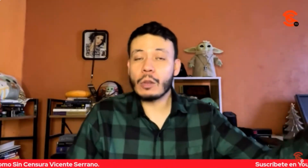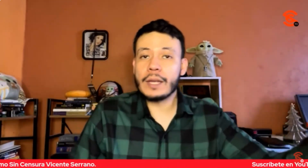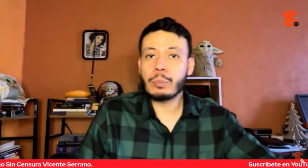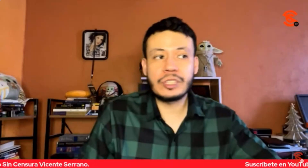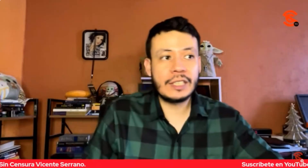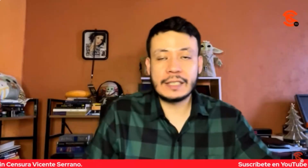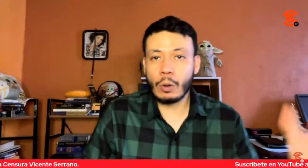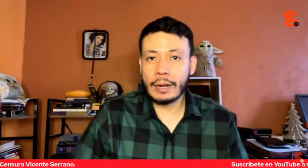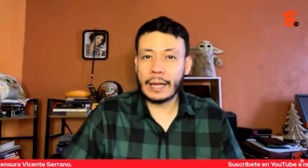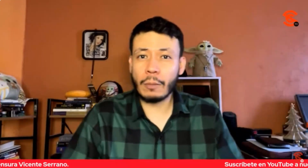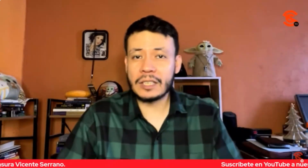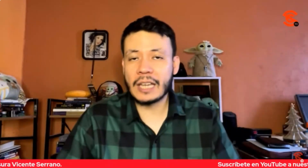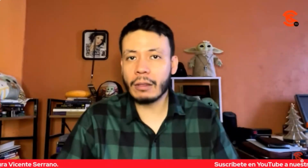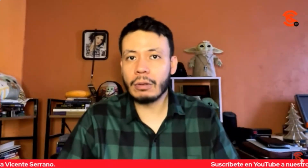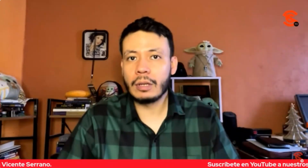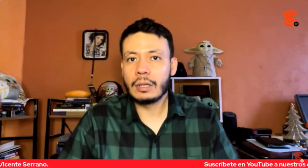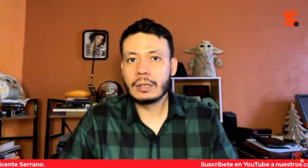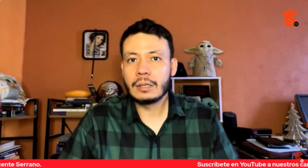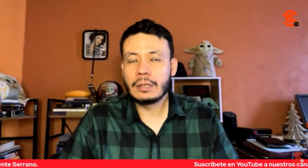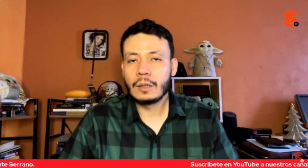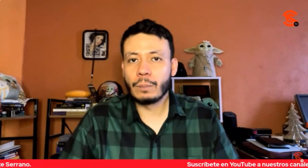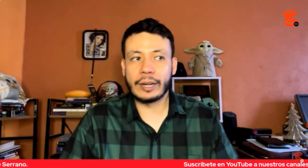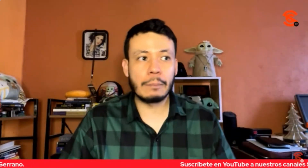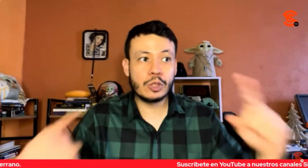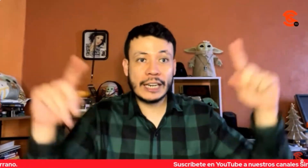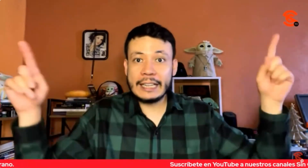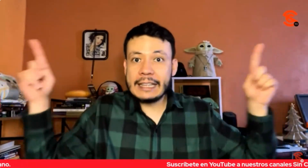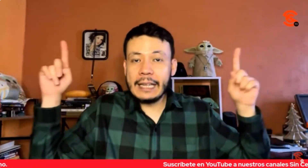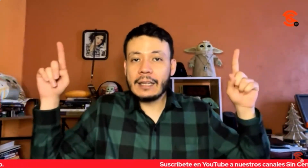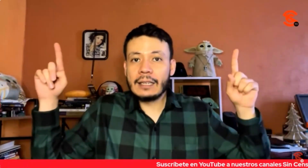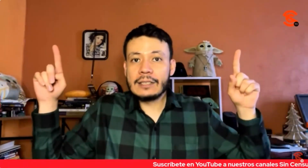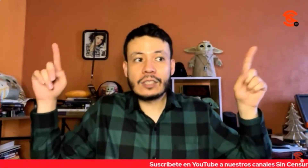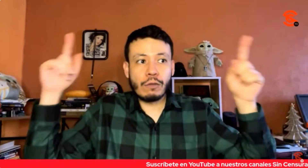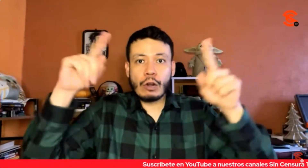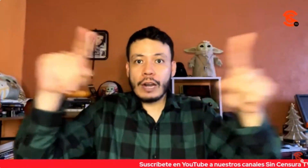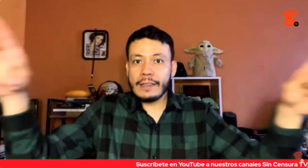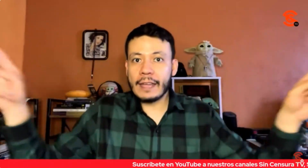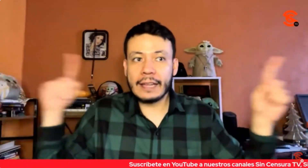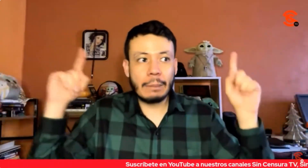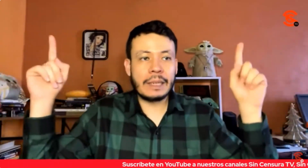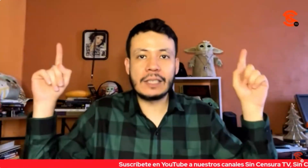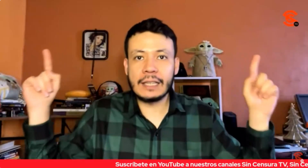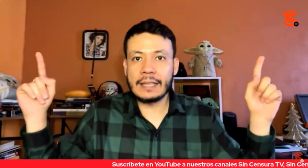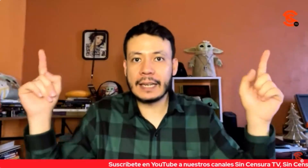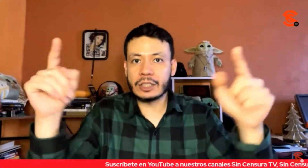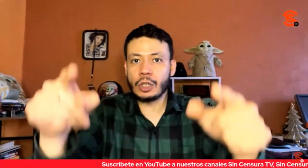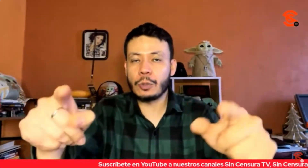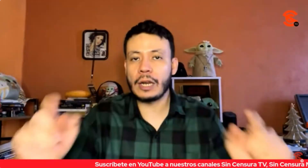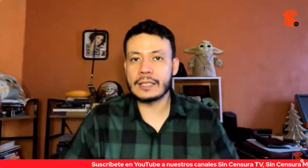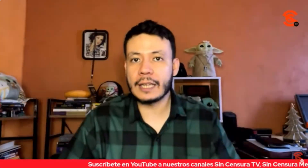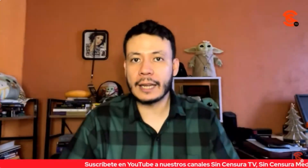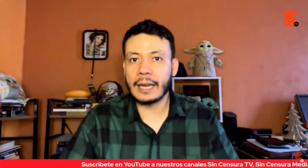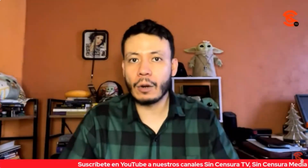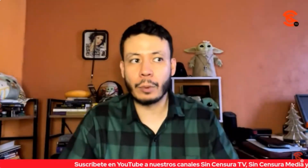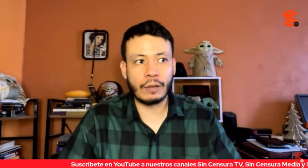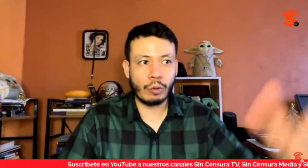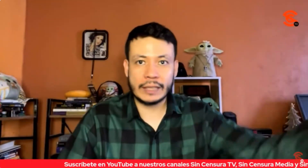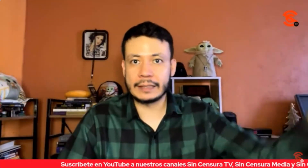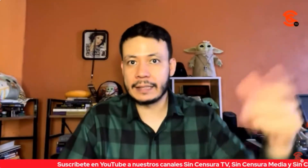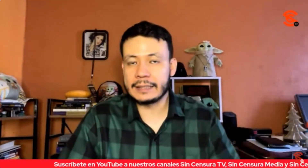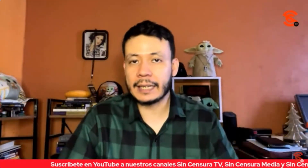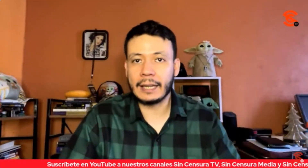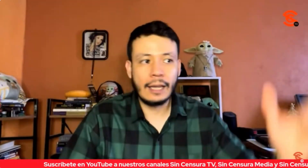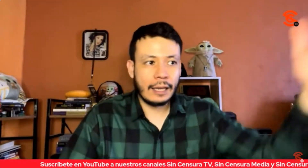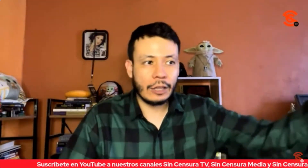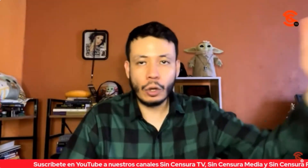quedó manchado ahí, pues sí, desde luego que quedó manchado, porque mucha gente se fue con la idea de que el presidente ejerció violencia de género porque